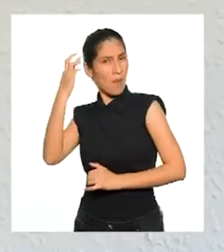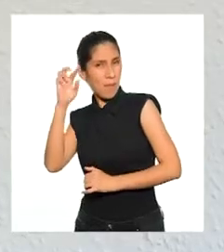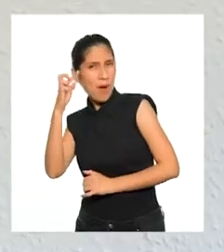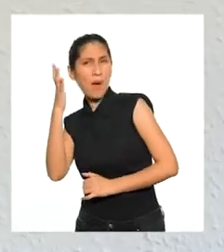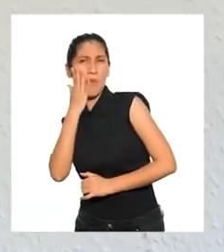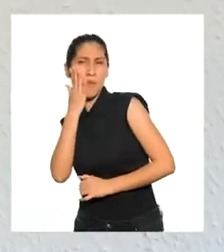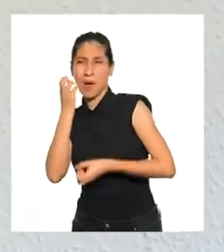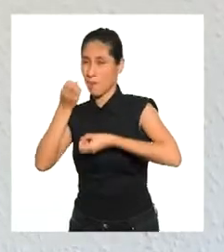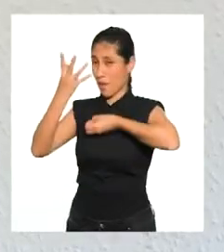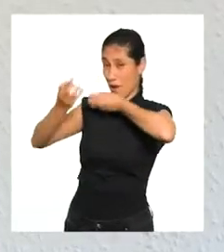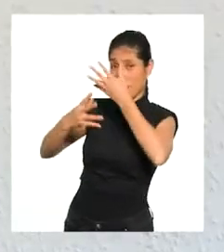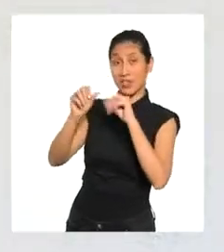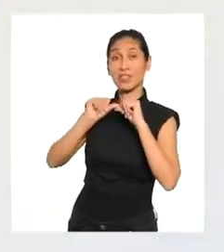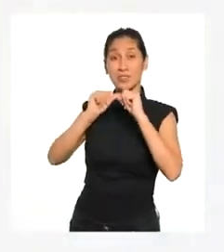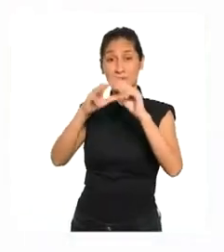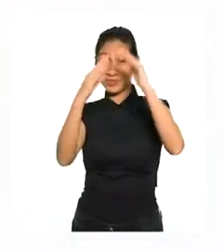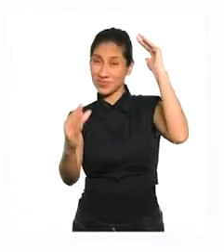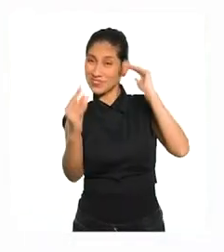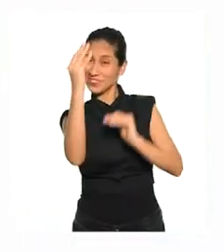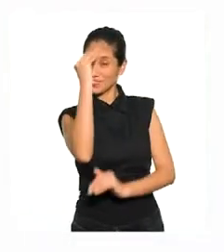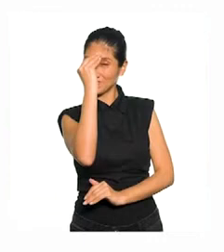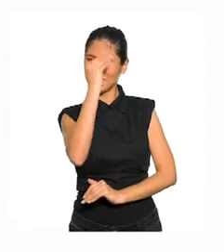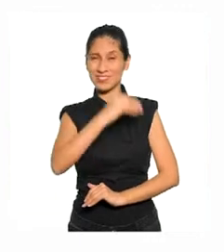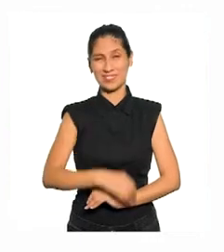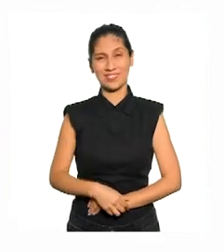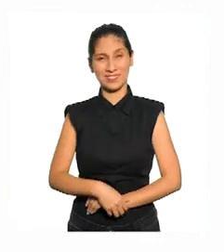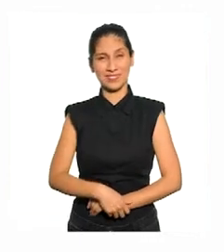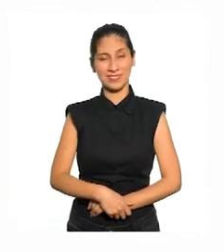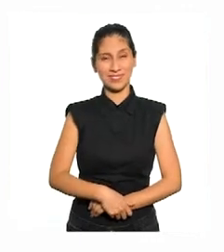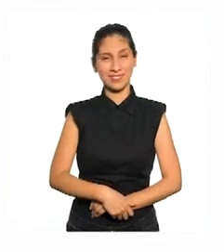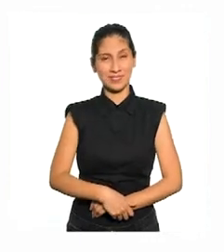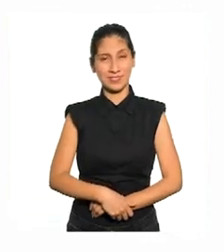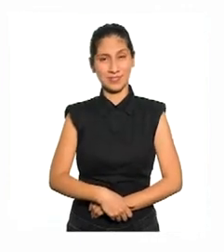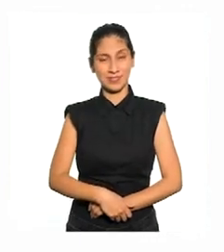profesores. Sigamos aprendiendo en casa.